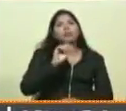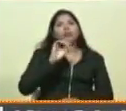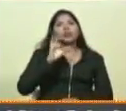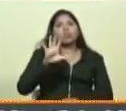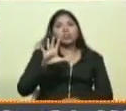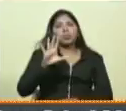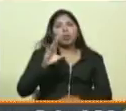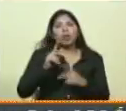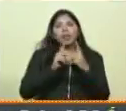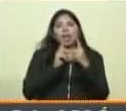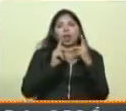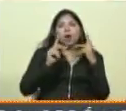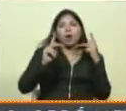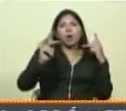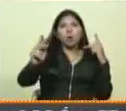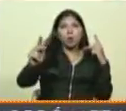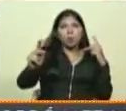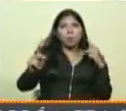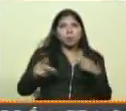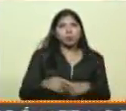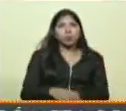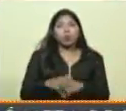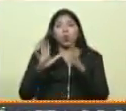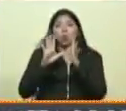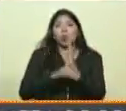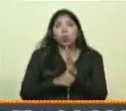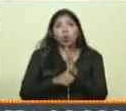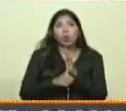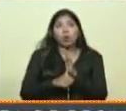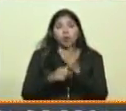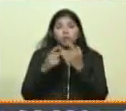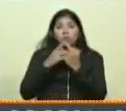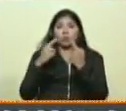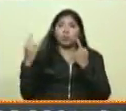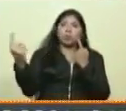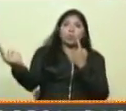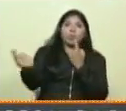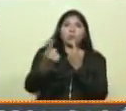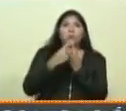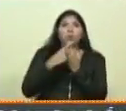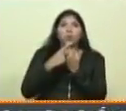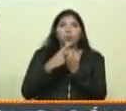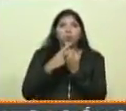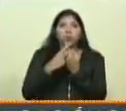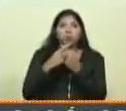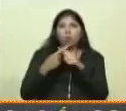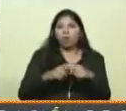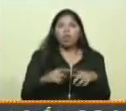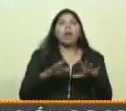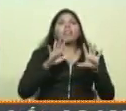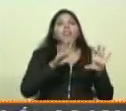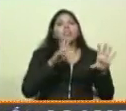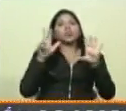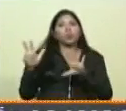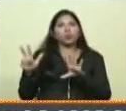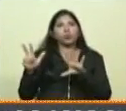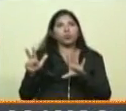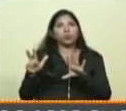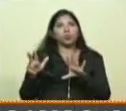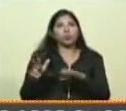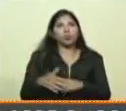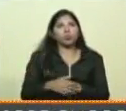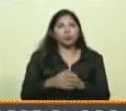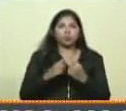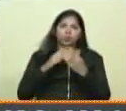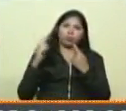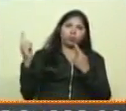habían hurtado 20.000 metros de cable, porque es doble, ida por vuelta, 18, ¿no? 18. Aquí también ya les empezamos a